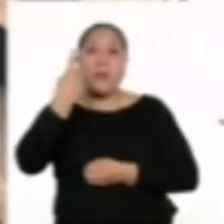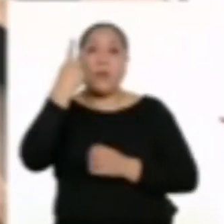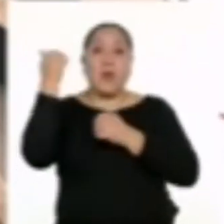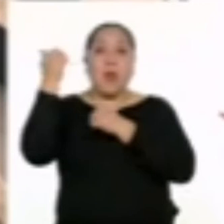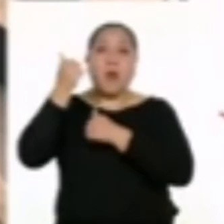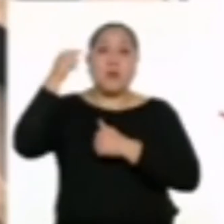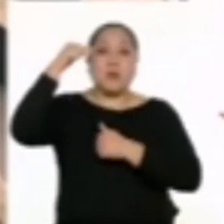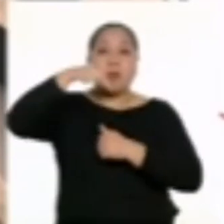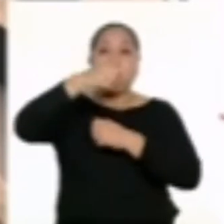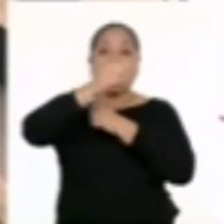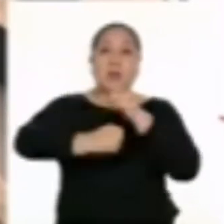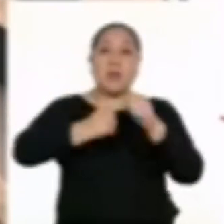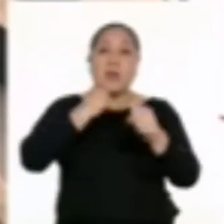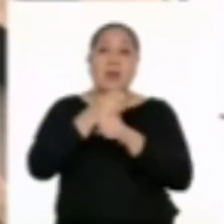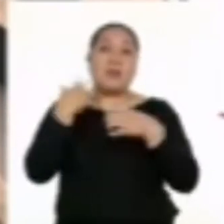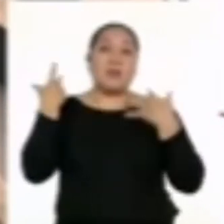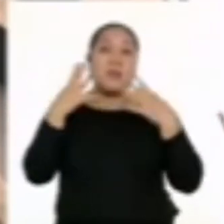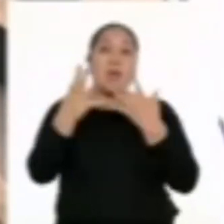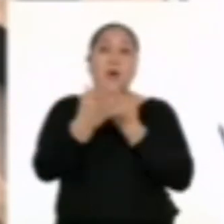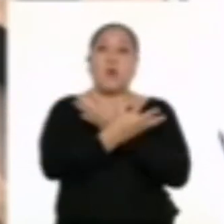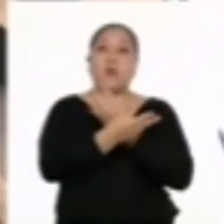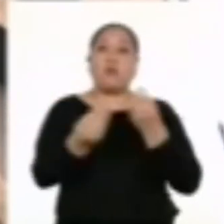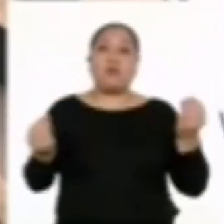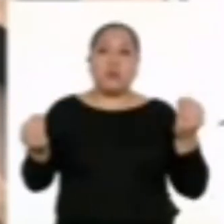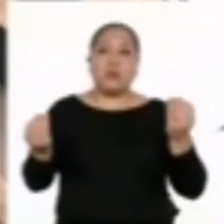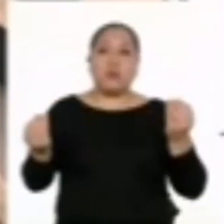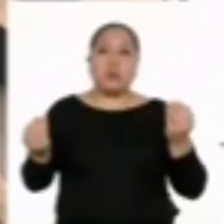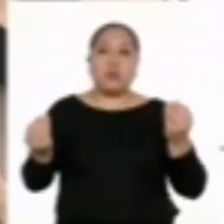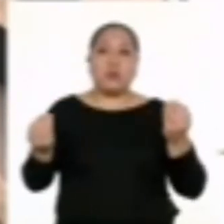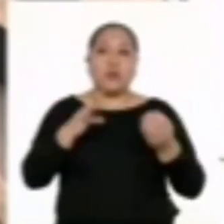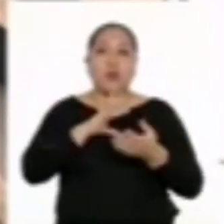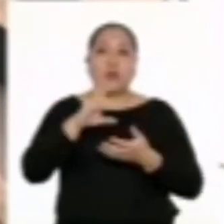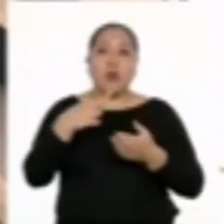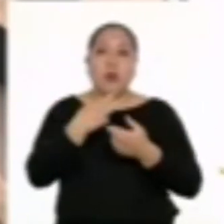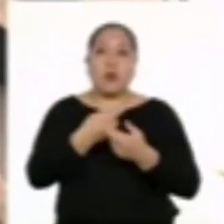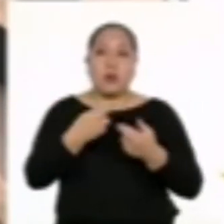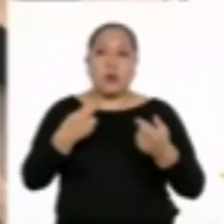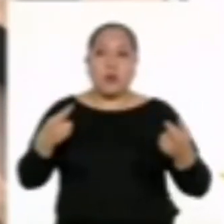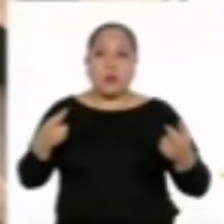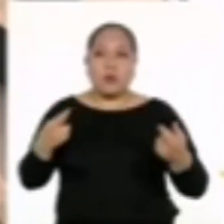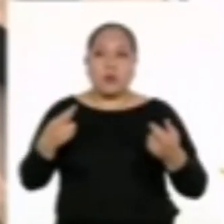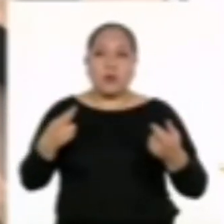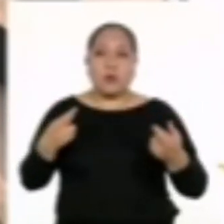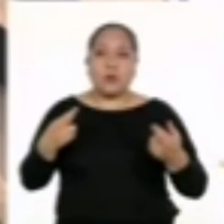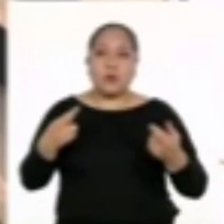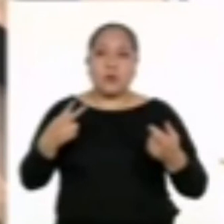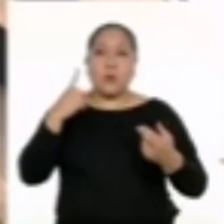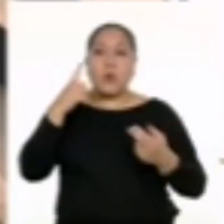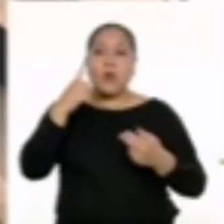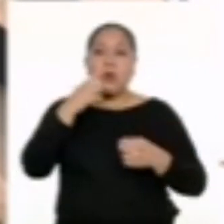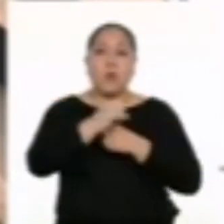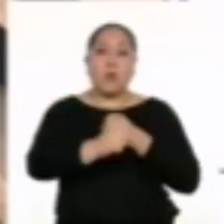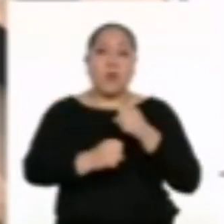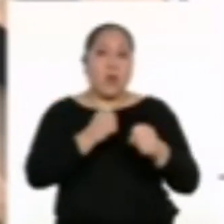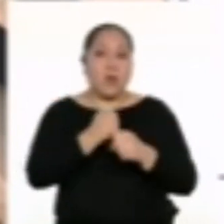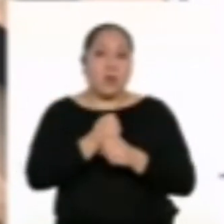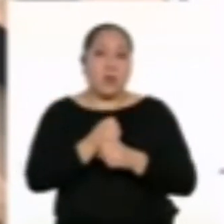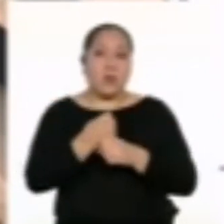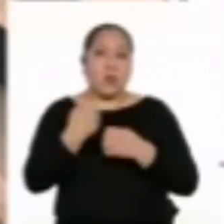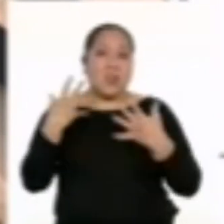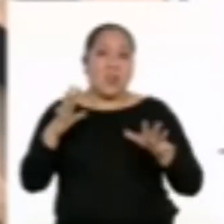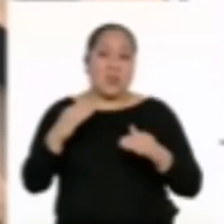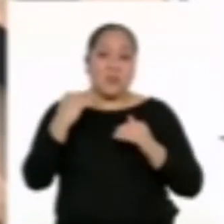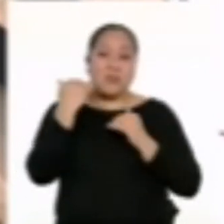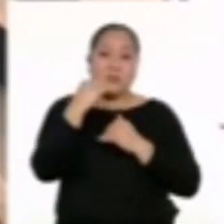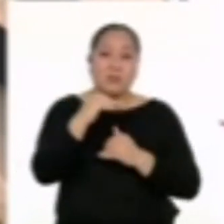este año ya nos hemos consumido todos los recursos que la Tierra podía producir para nosotros para todo el año. Es decir, que